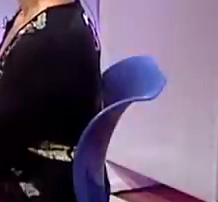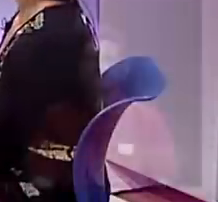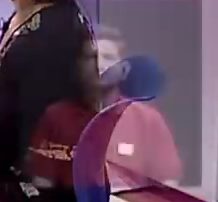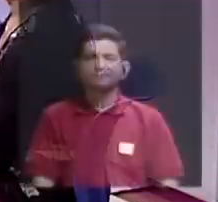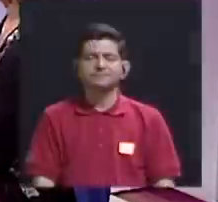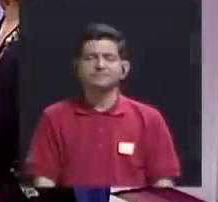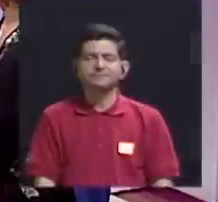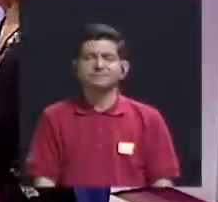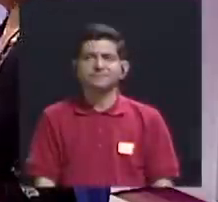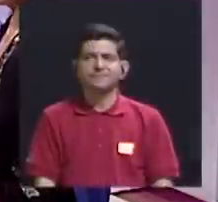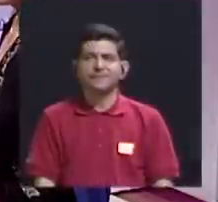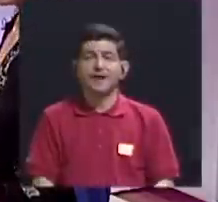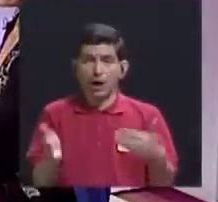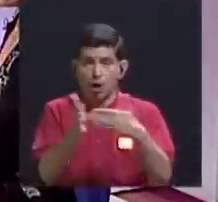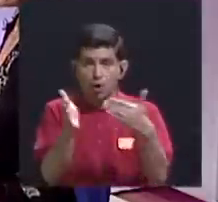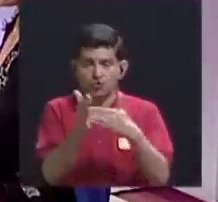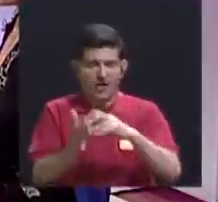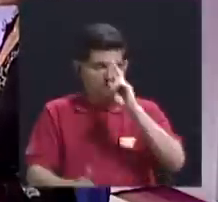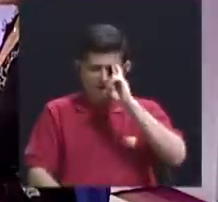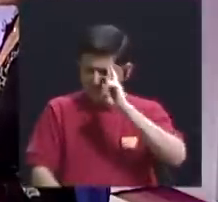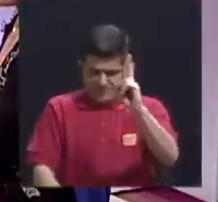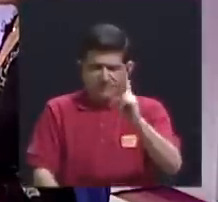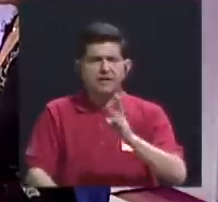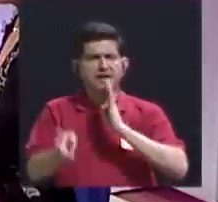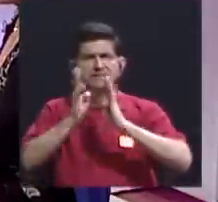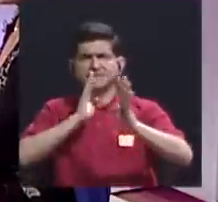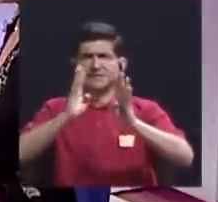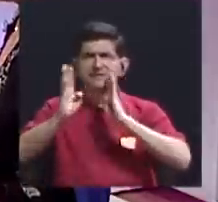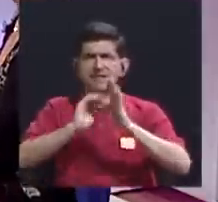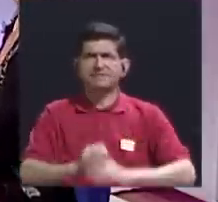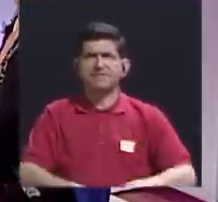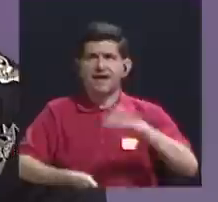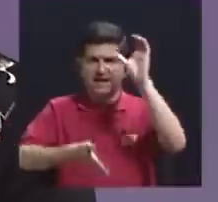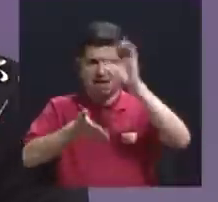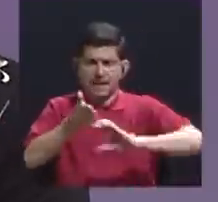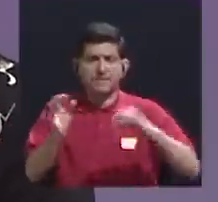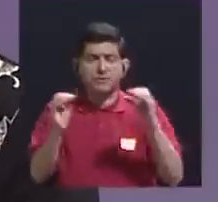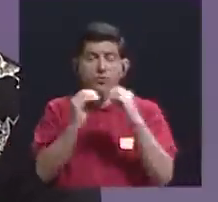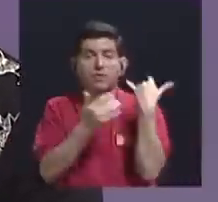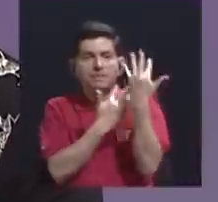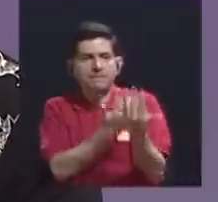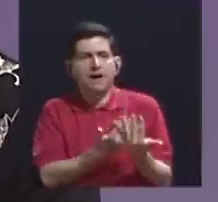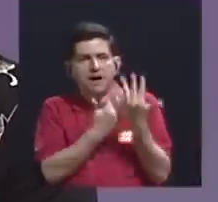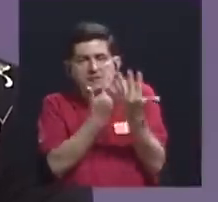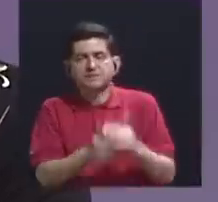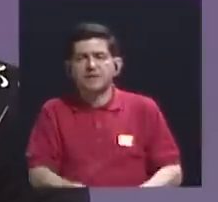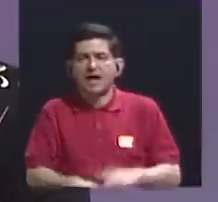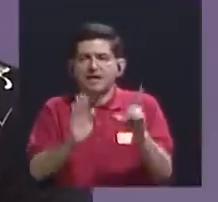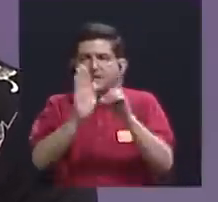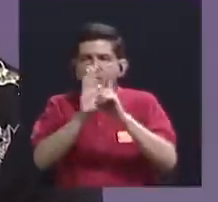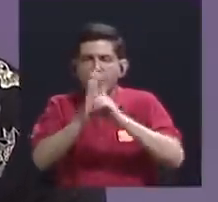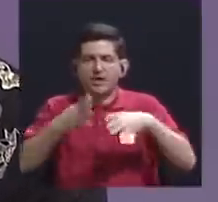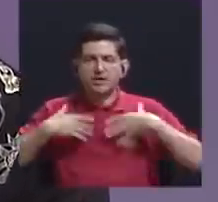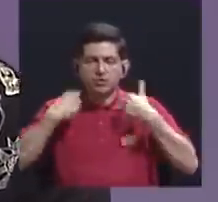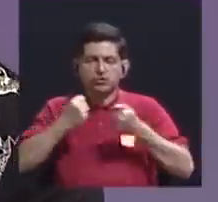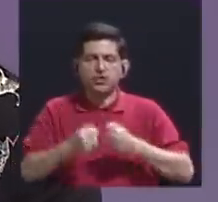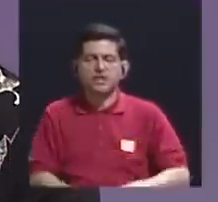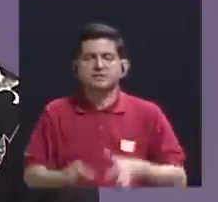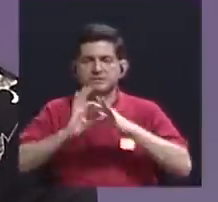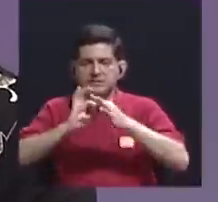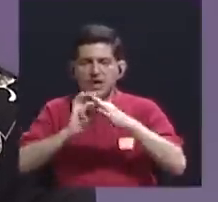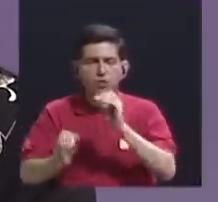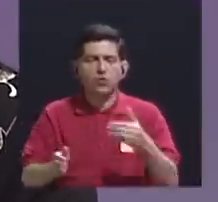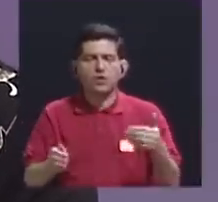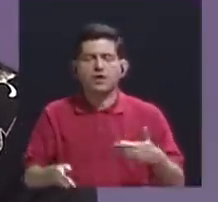estamos de regreso con irreverencias estamos hablando sobre el capítulo más esperado el de derechos en salud sexual y salud